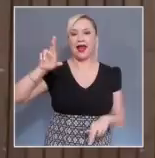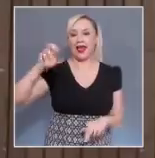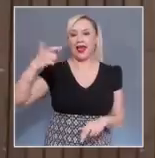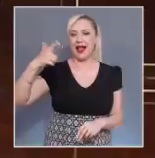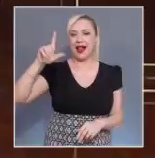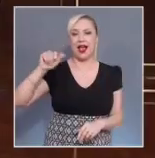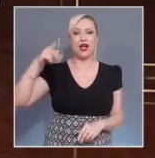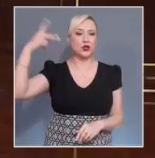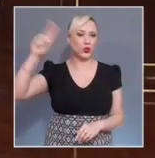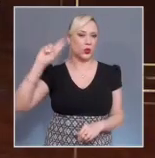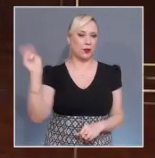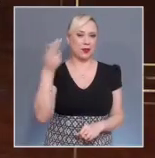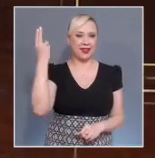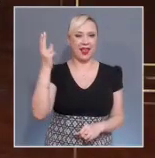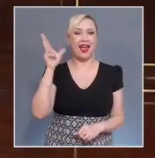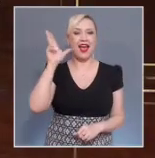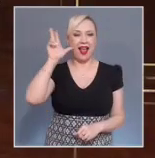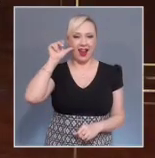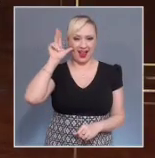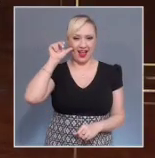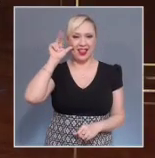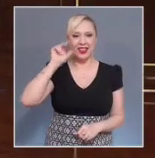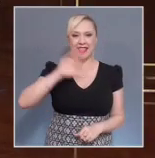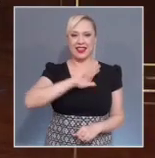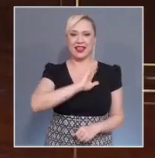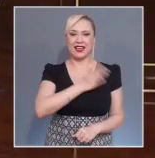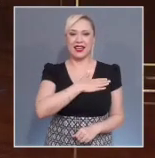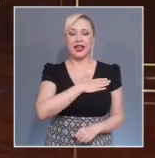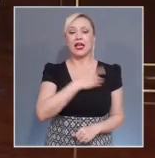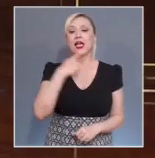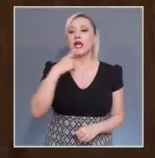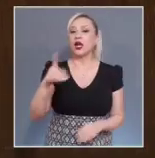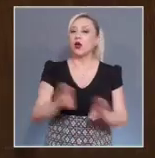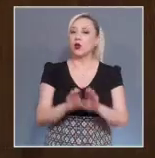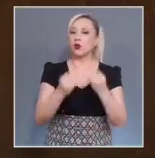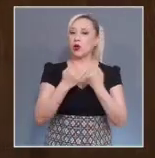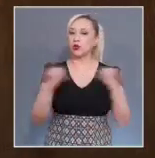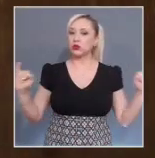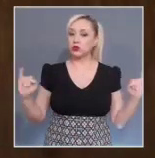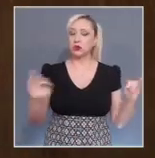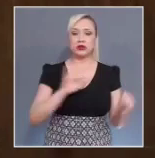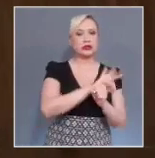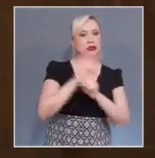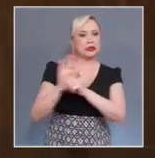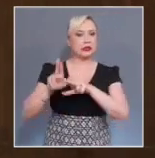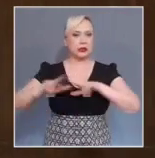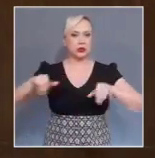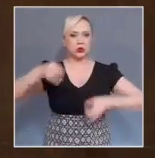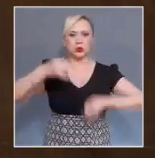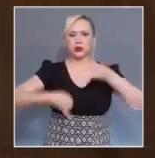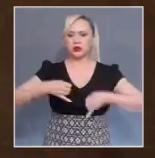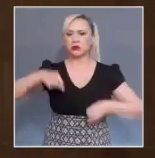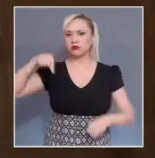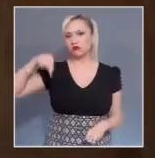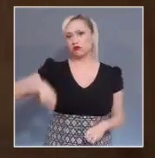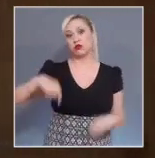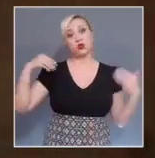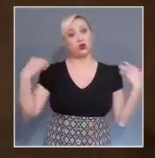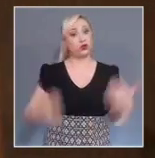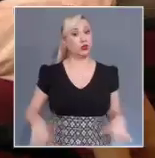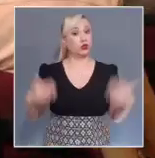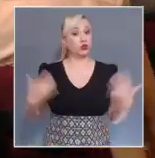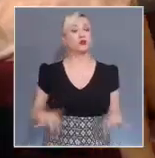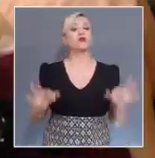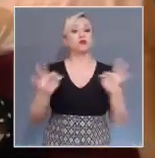Alicante, quien habló sobre la importancia de la independencia y la imparcialidad de los jueces en un Estado constitucional que dice está en